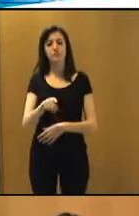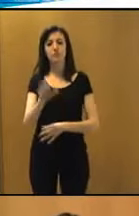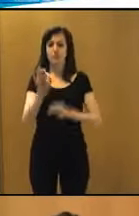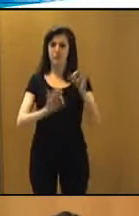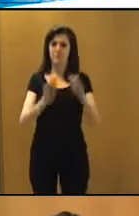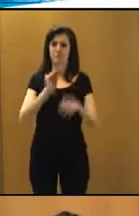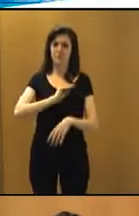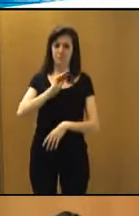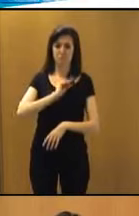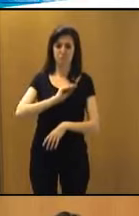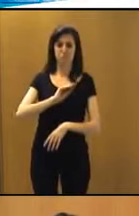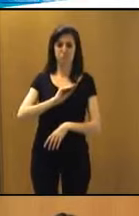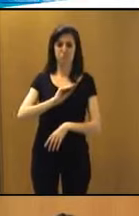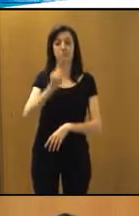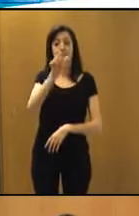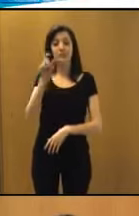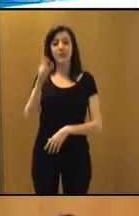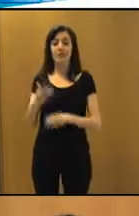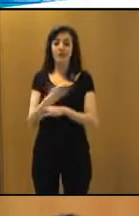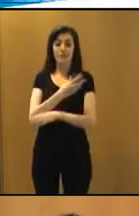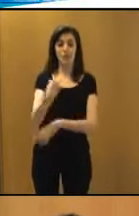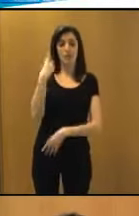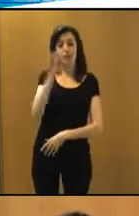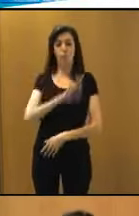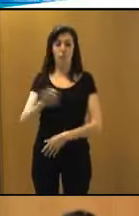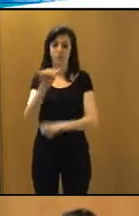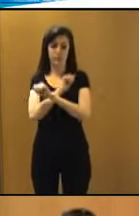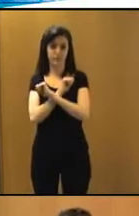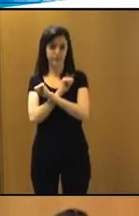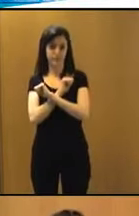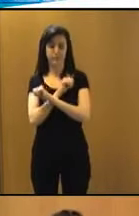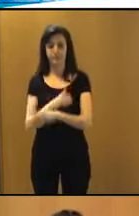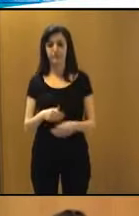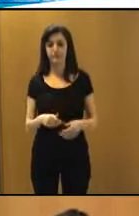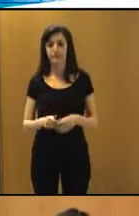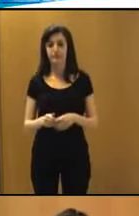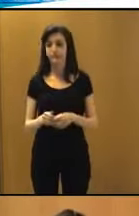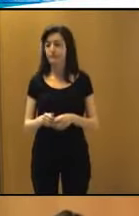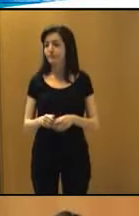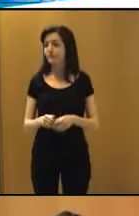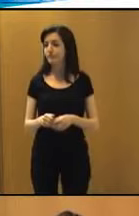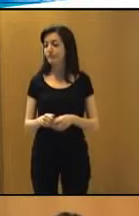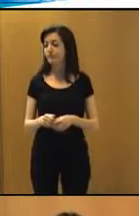un considerable porcentaje también que son personas prejubiladas o en situación de desempleo.